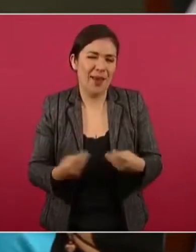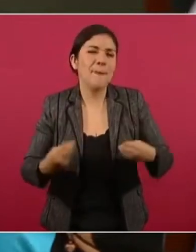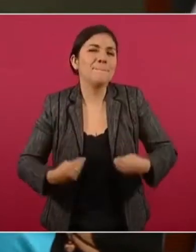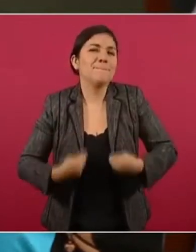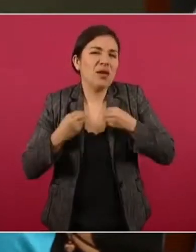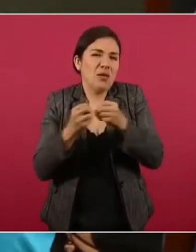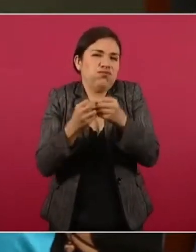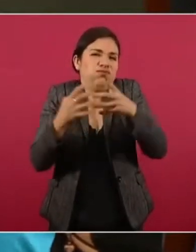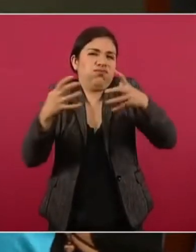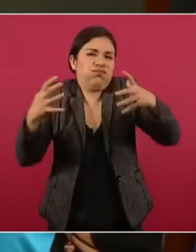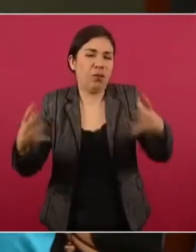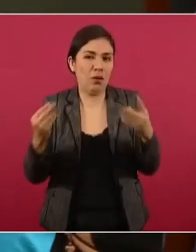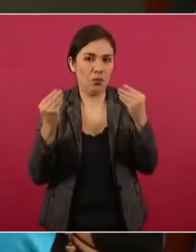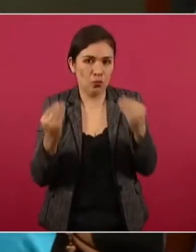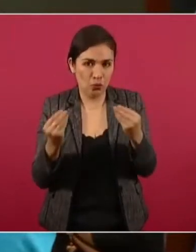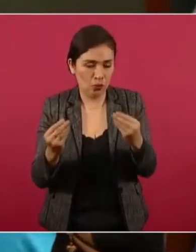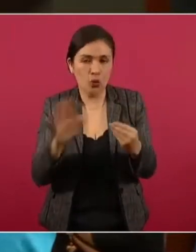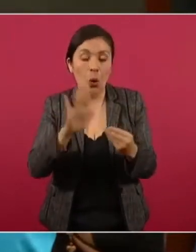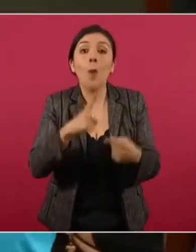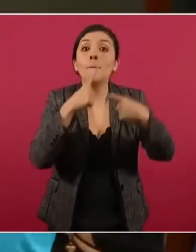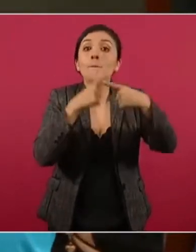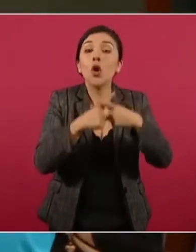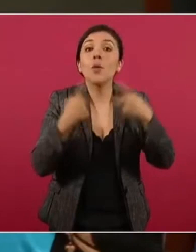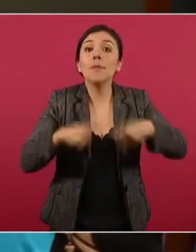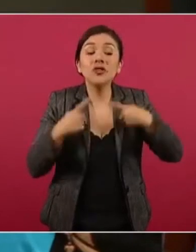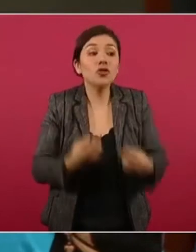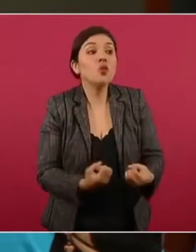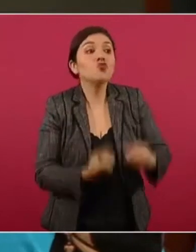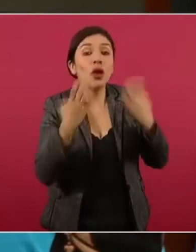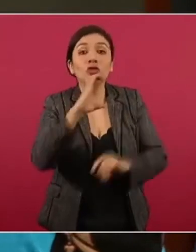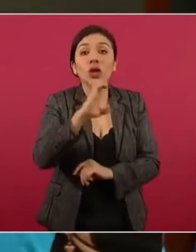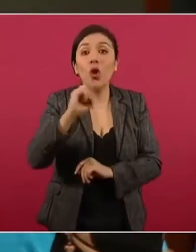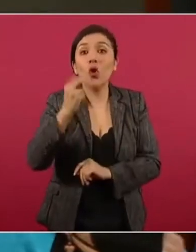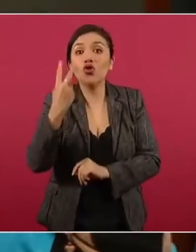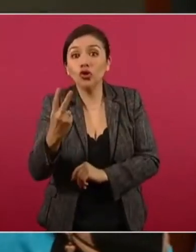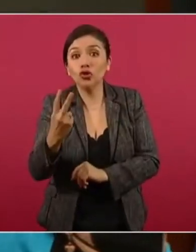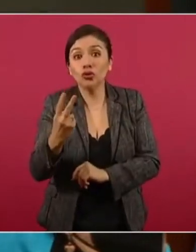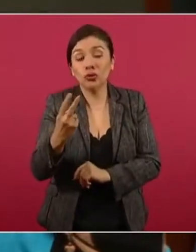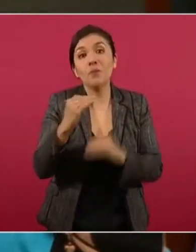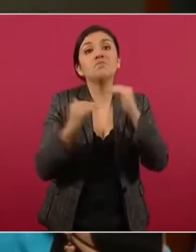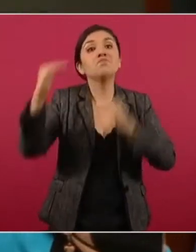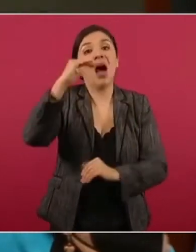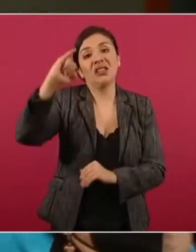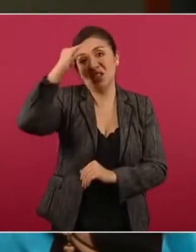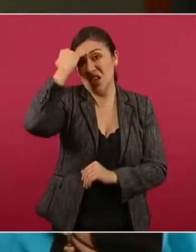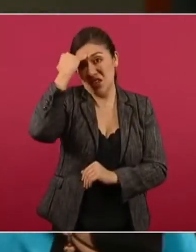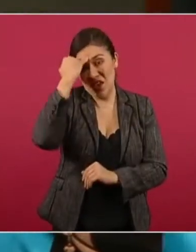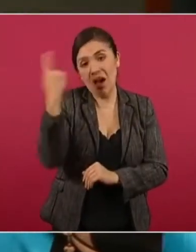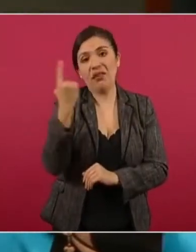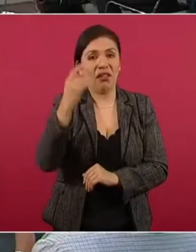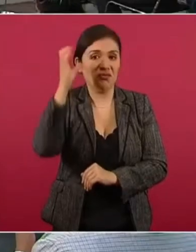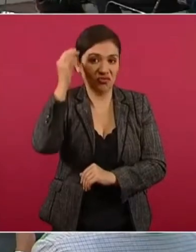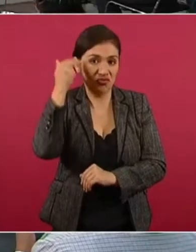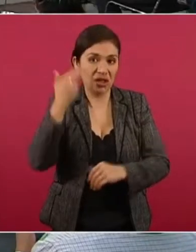Sí, per cápita. Sí. Entonces, por la cantidad de habitantes no es… La India está arriba de China también.